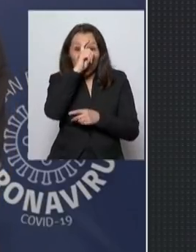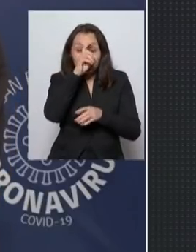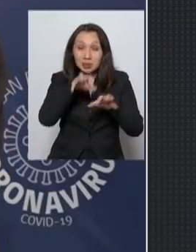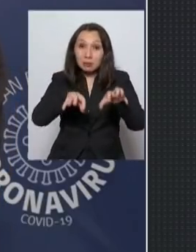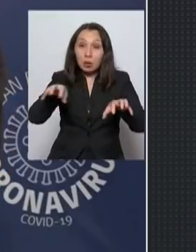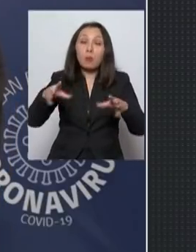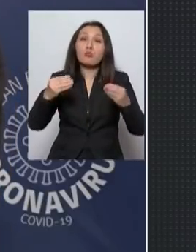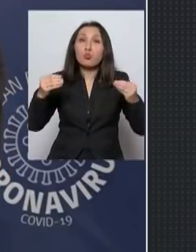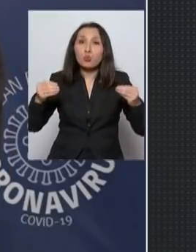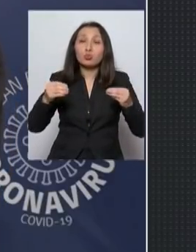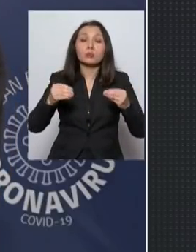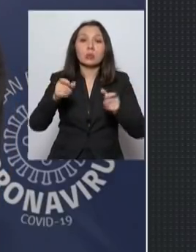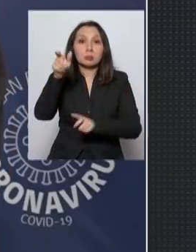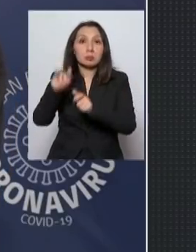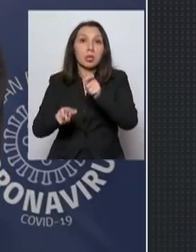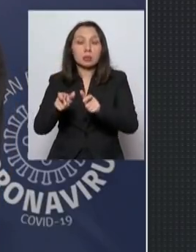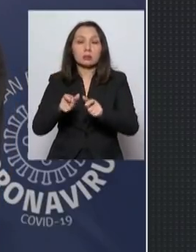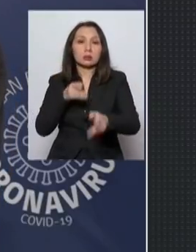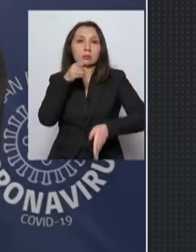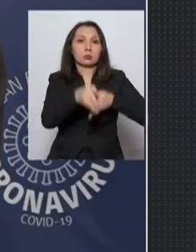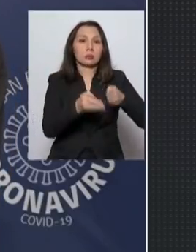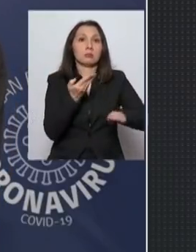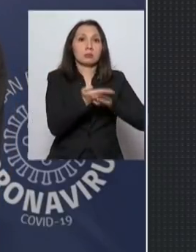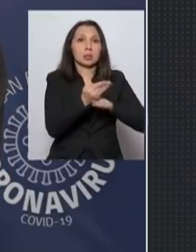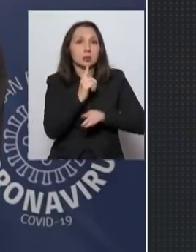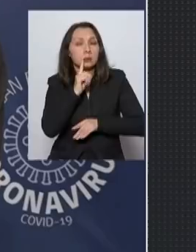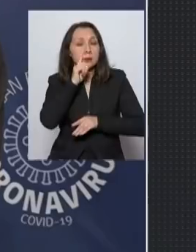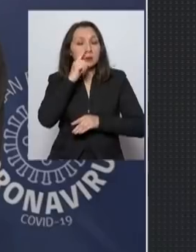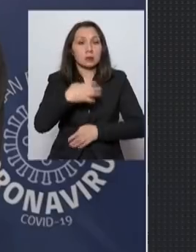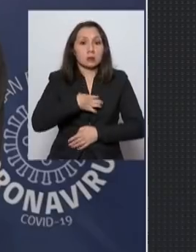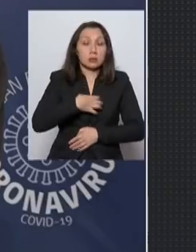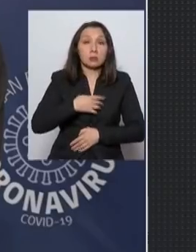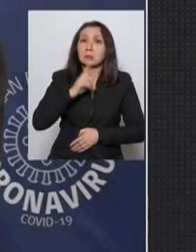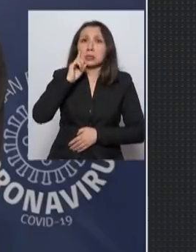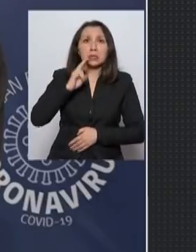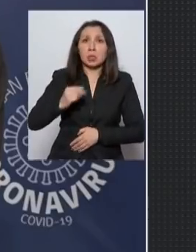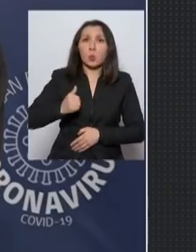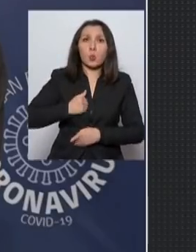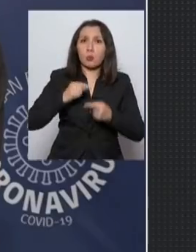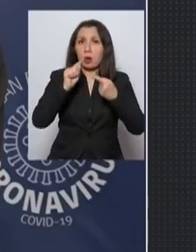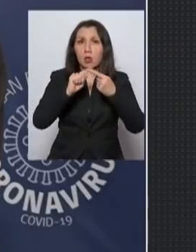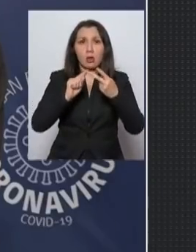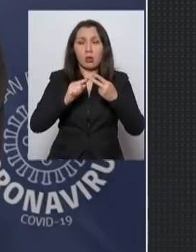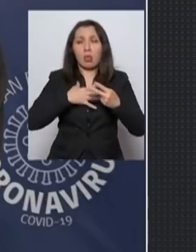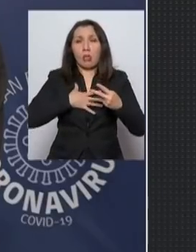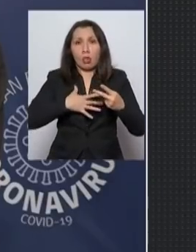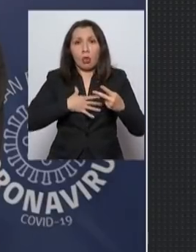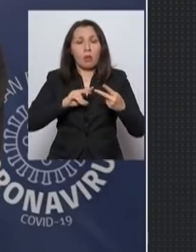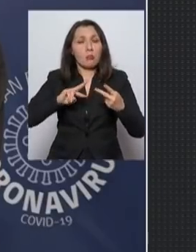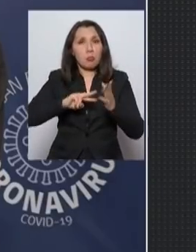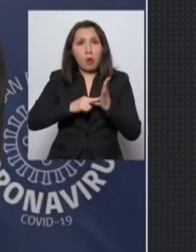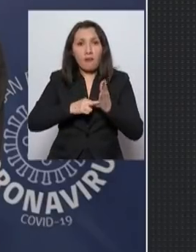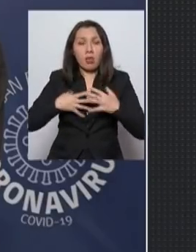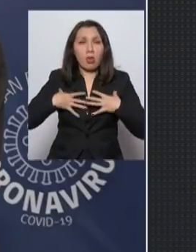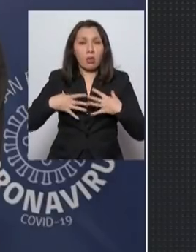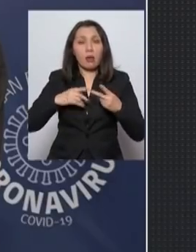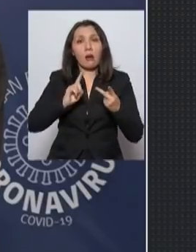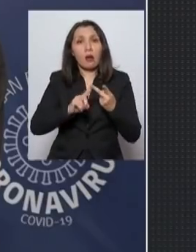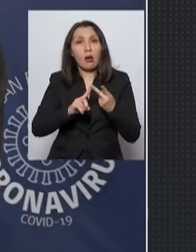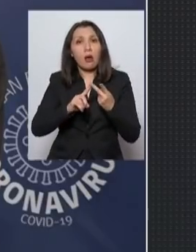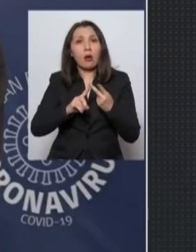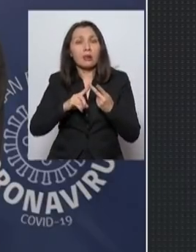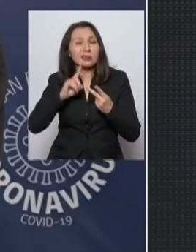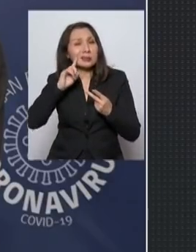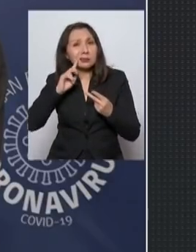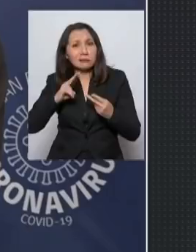muy importante de personas que se han hecho, quizás por temor, sin cumplir las dos condiciones que he señalado, se han hecho exámenes